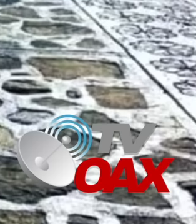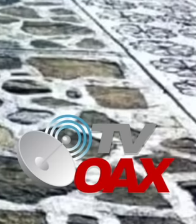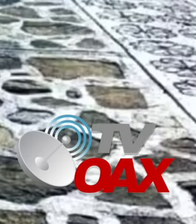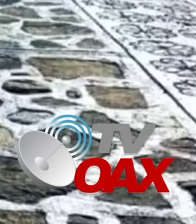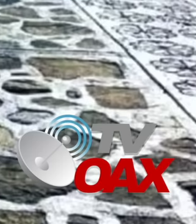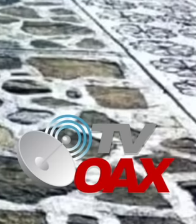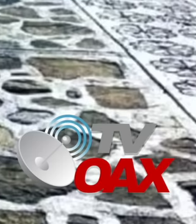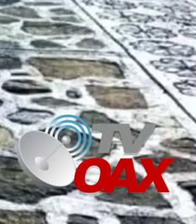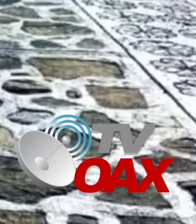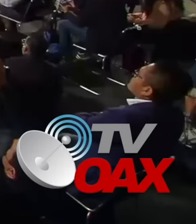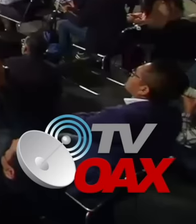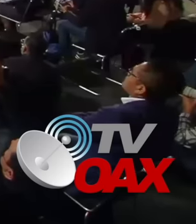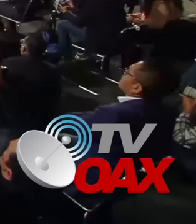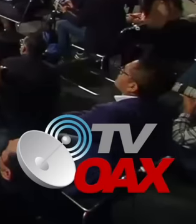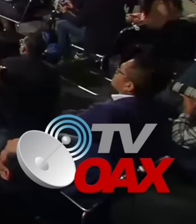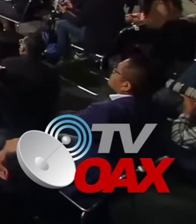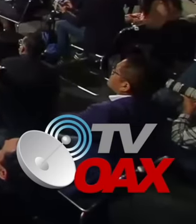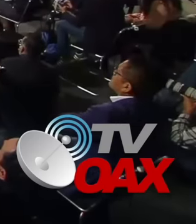En la Mixteca de Oaxaca. En la